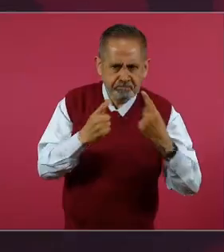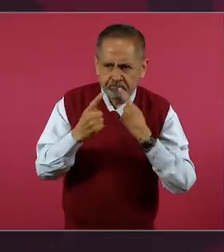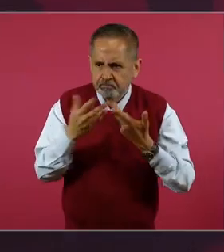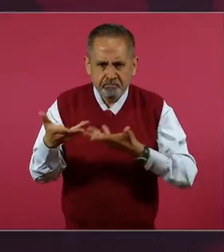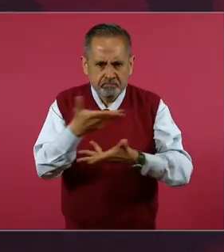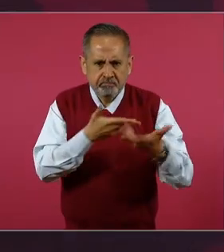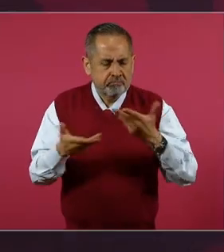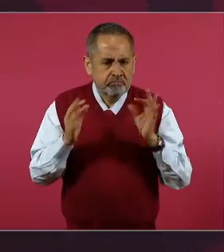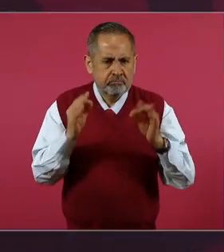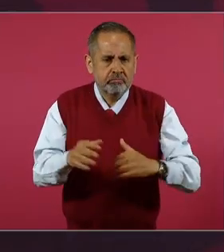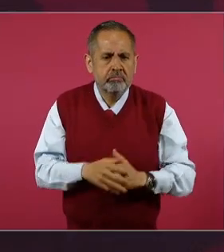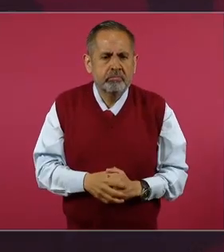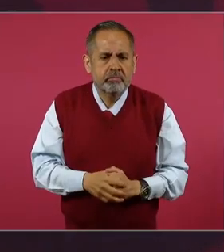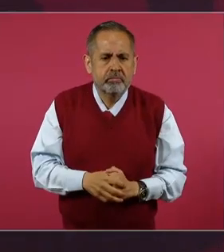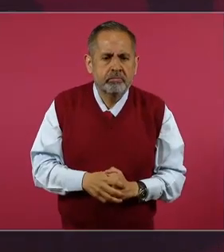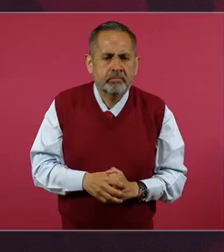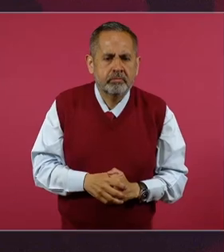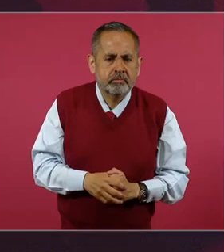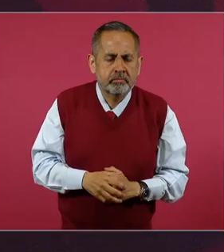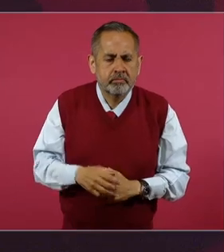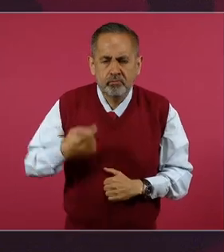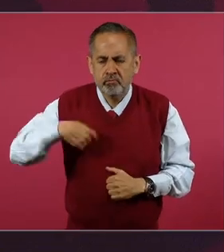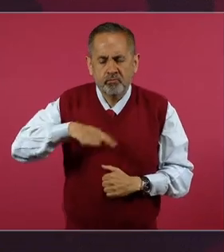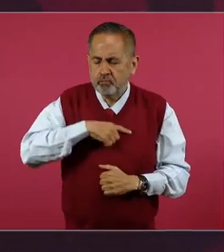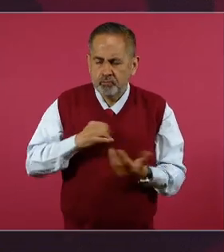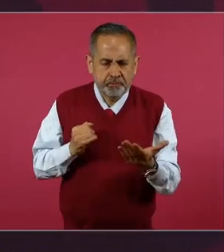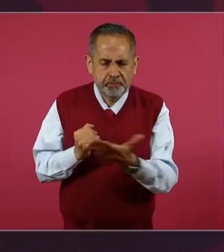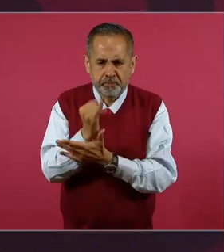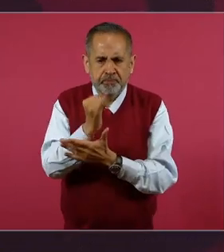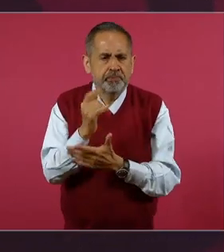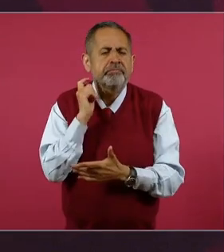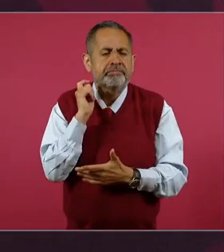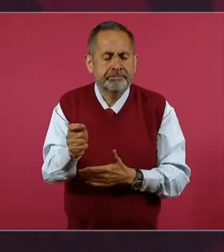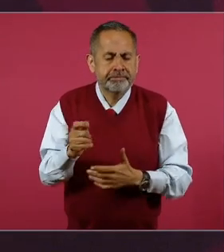Nosotros tomamos una decisión